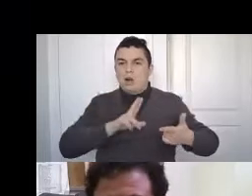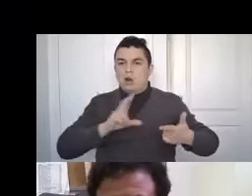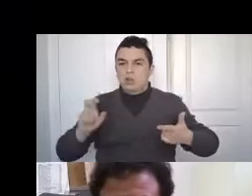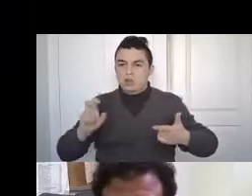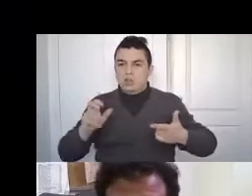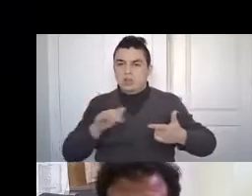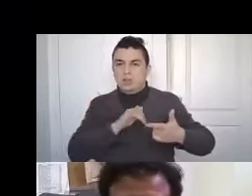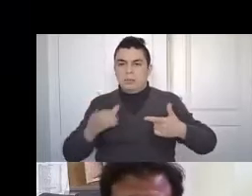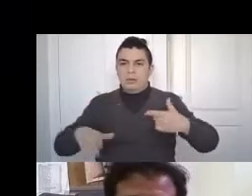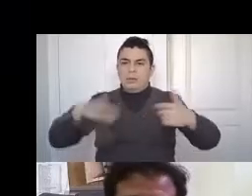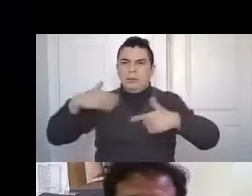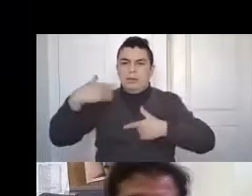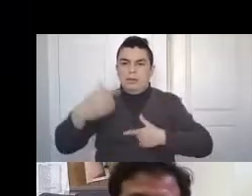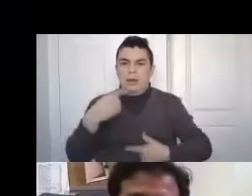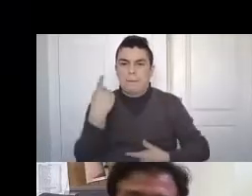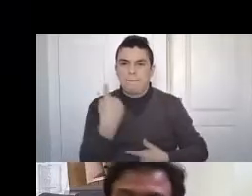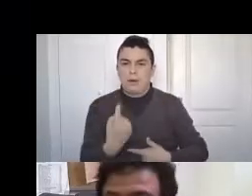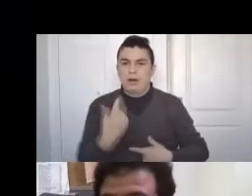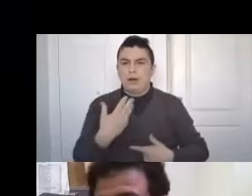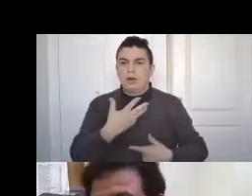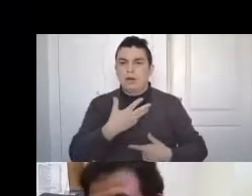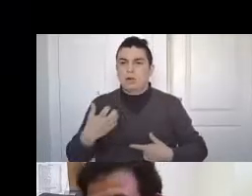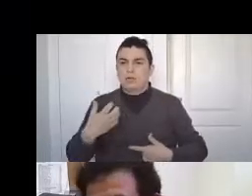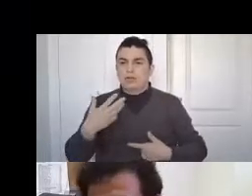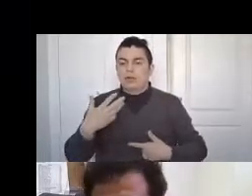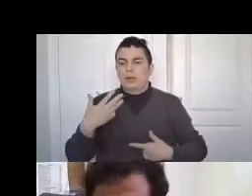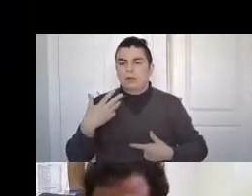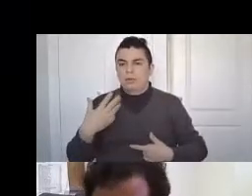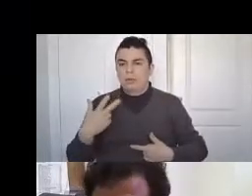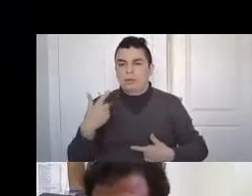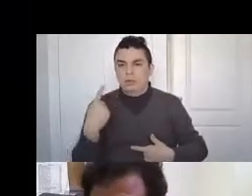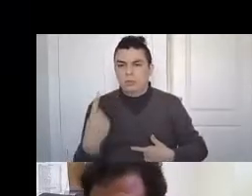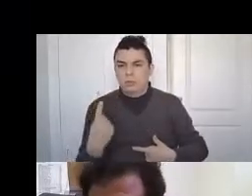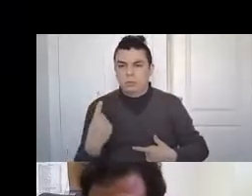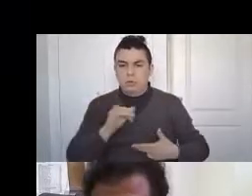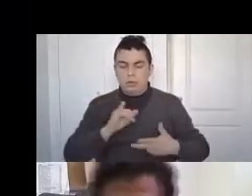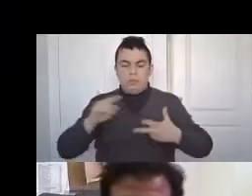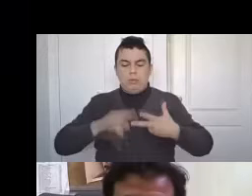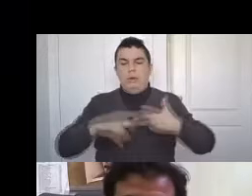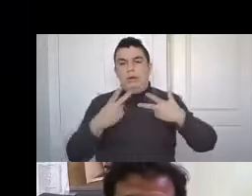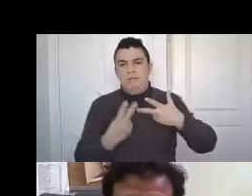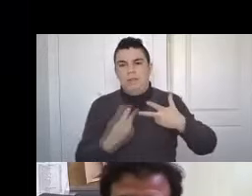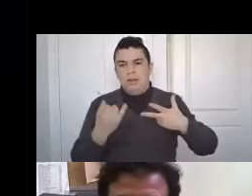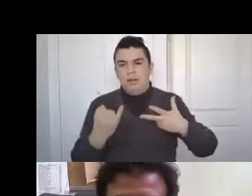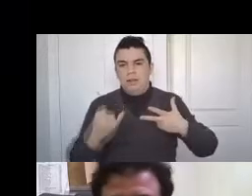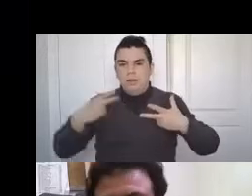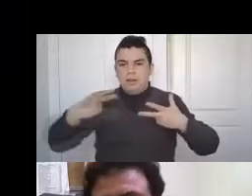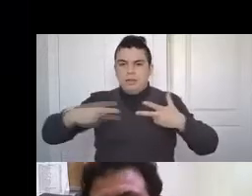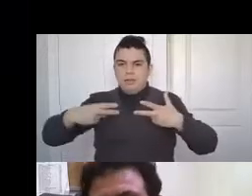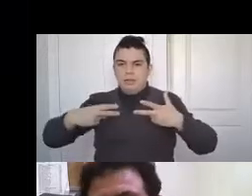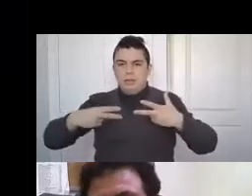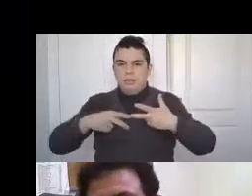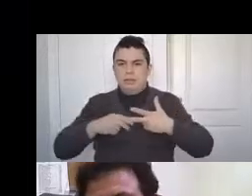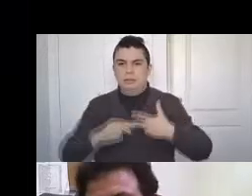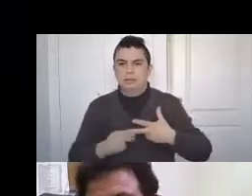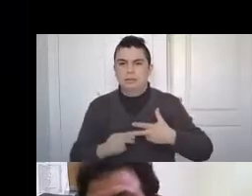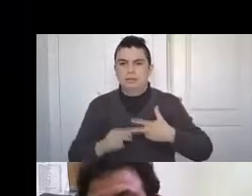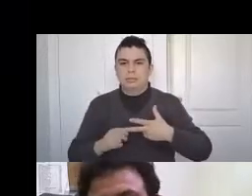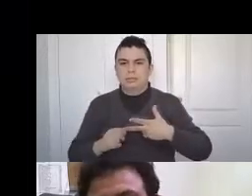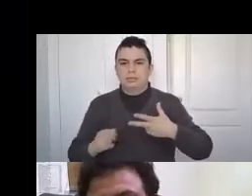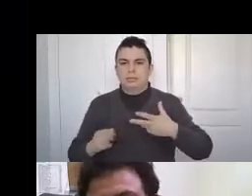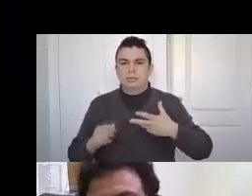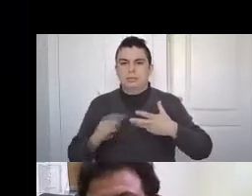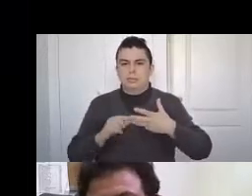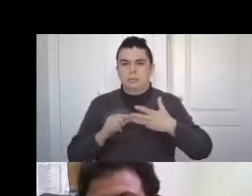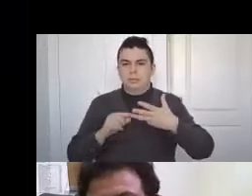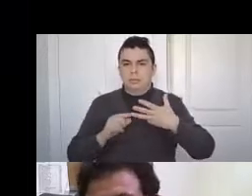en 1991. Bueno, VIH, que como comentamos es una pandemia actual, y